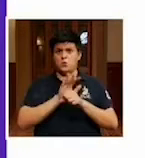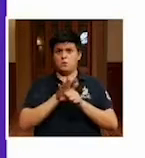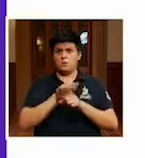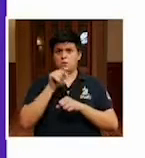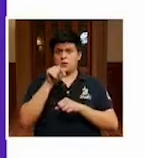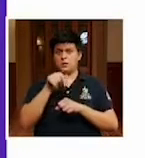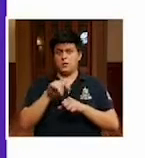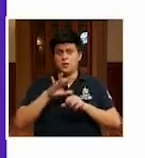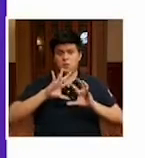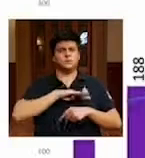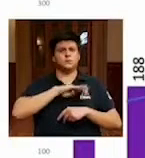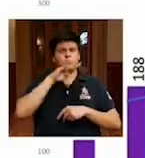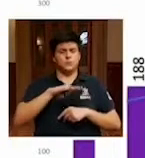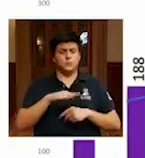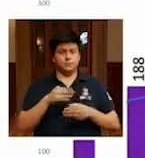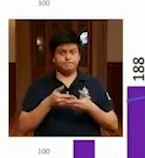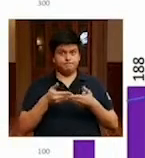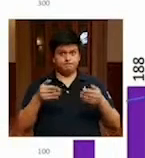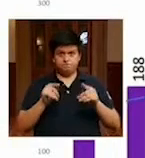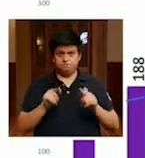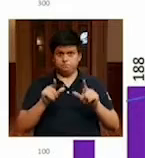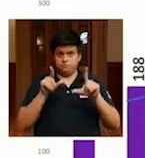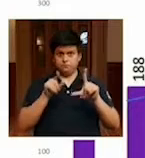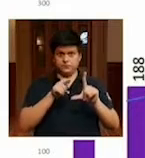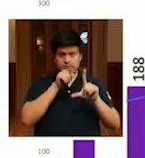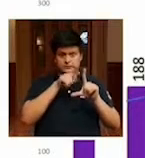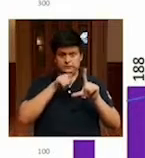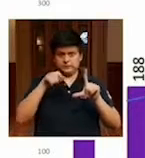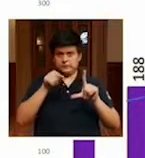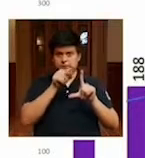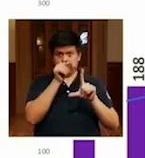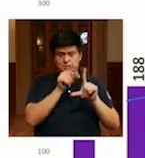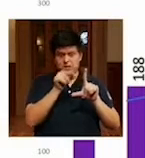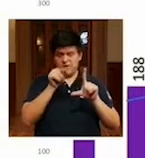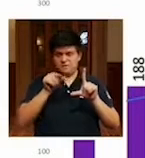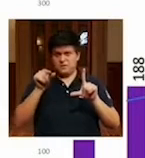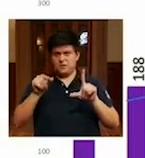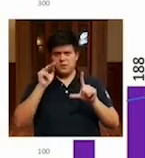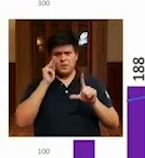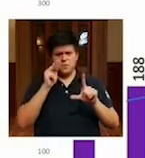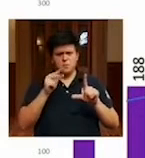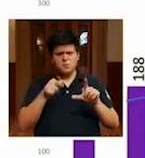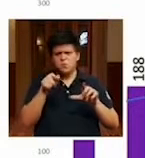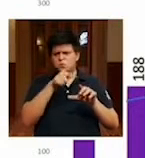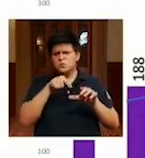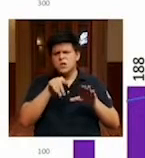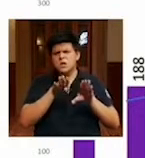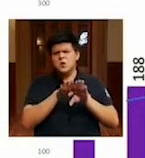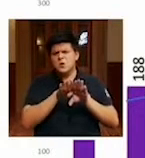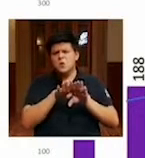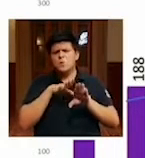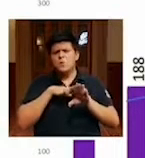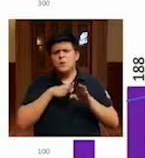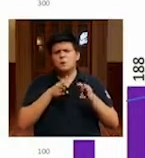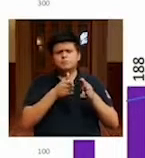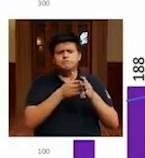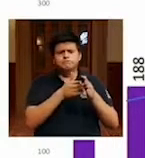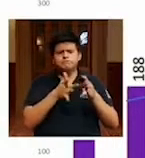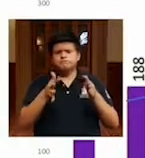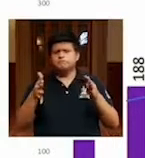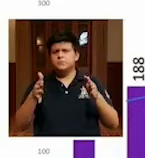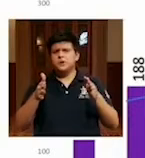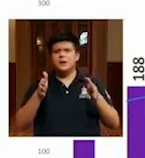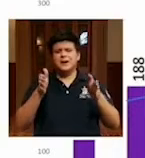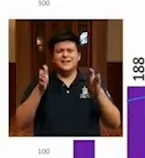hubo 5 defunciones. En esta gráfica, ustedes pueden observar el comportamiento de la